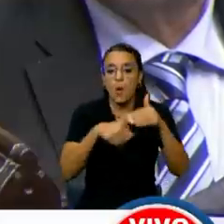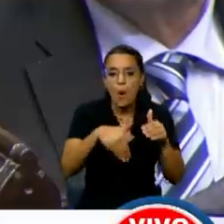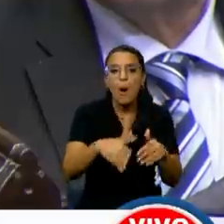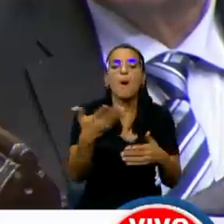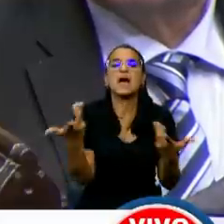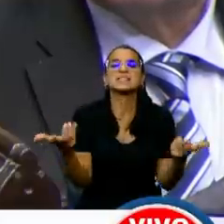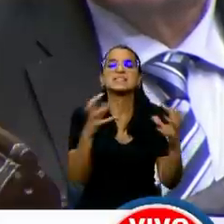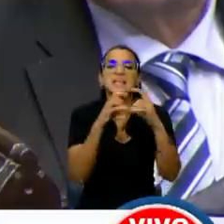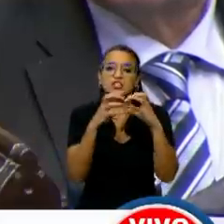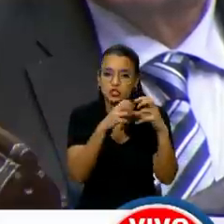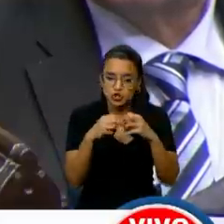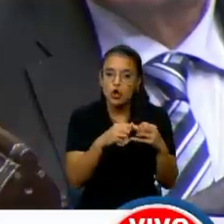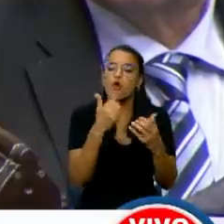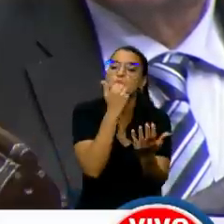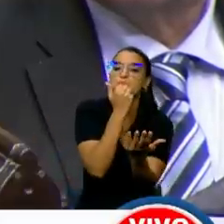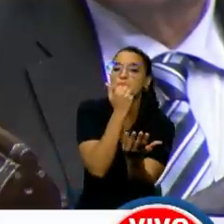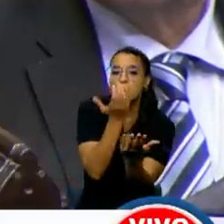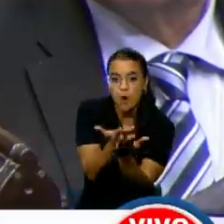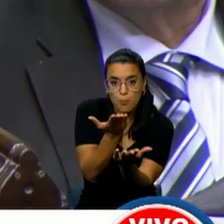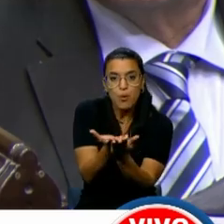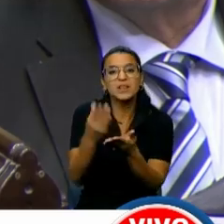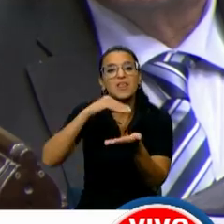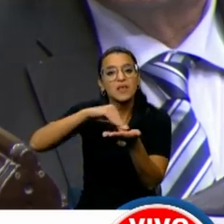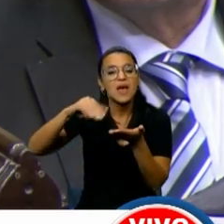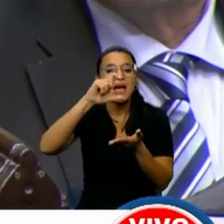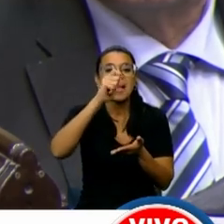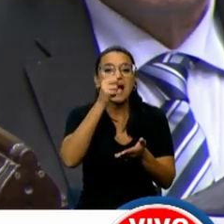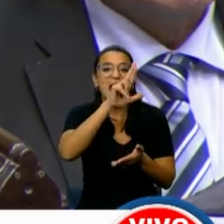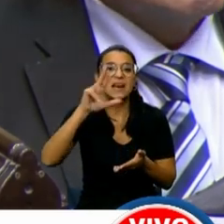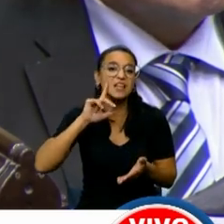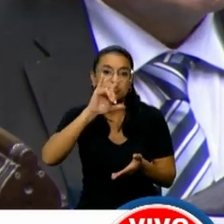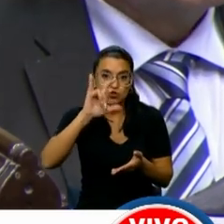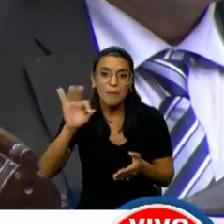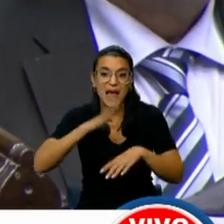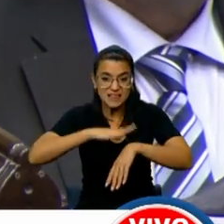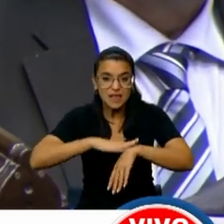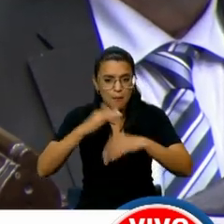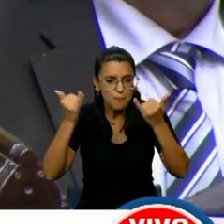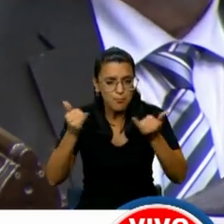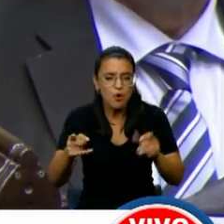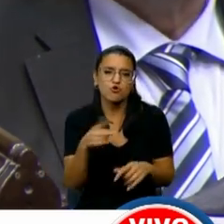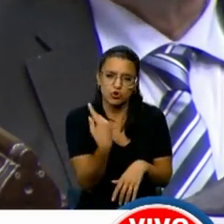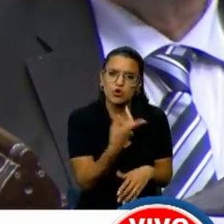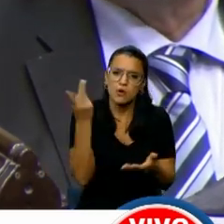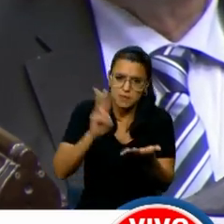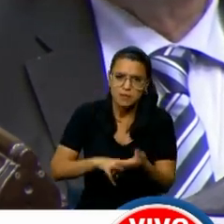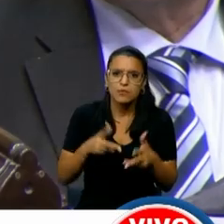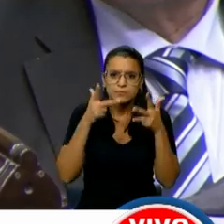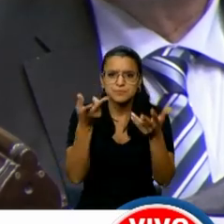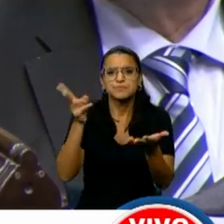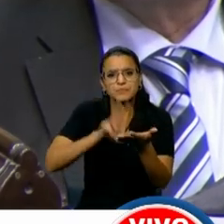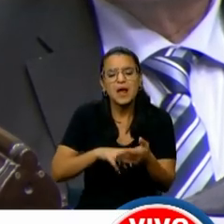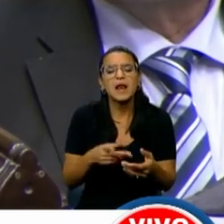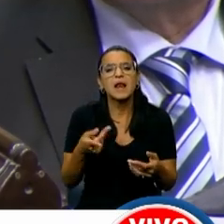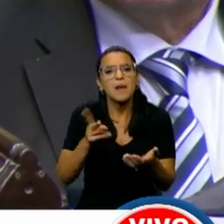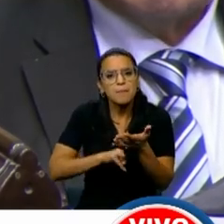ordinarias de la propuesta presentada por la diputada carrizo para tomarnos ese tiempo decimos y repetimos todos como un mantra